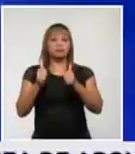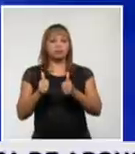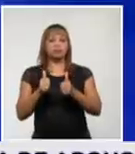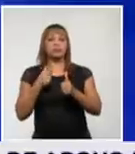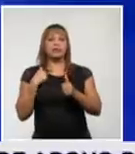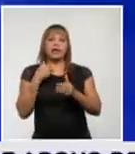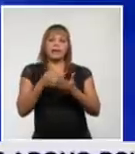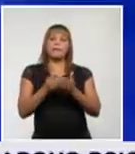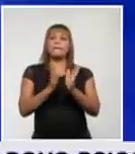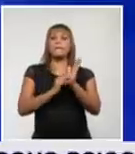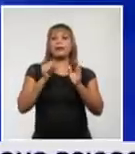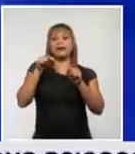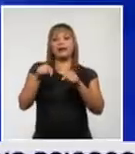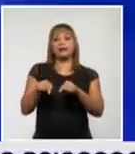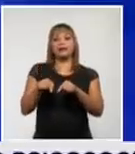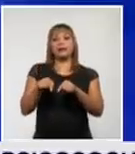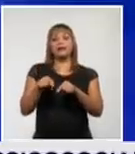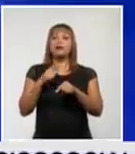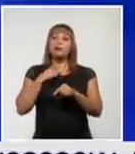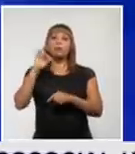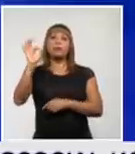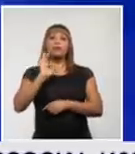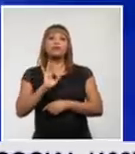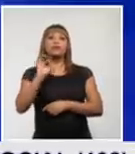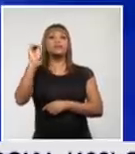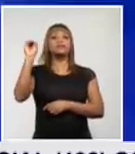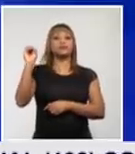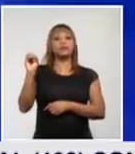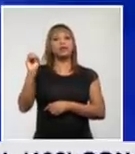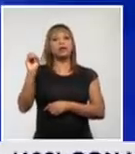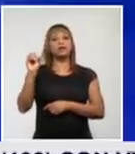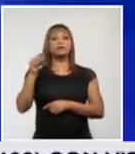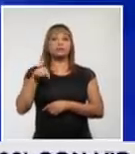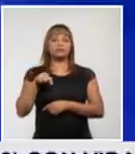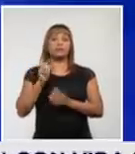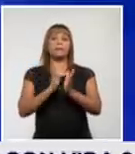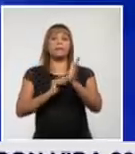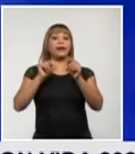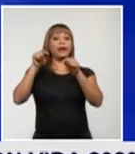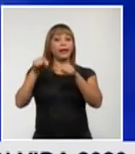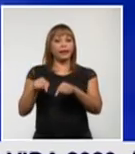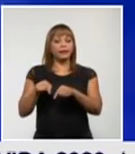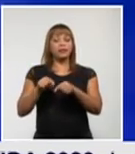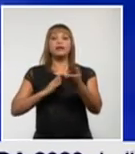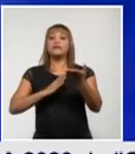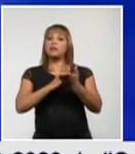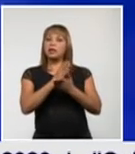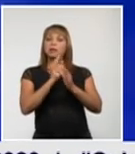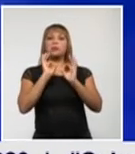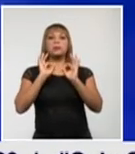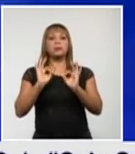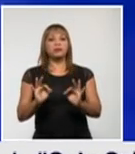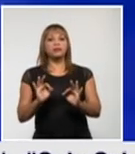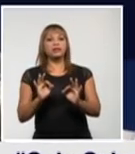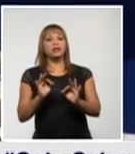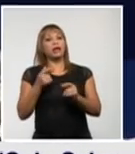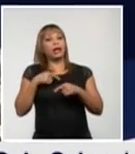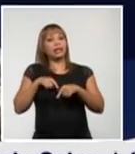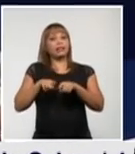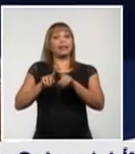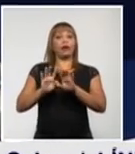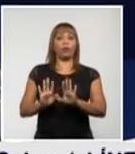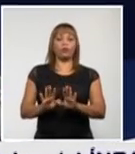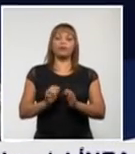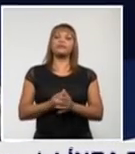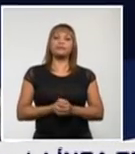mes, lo cual hace una letalidad de 0, que nos mantenemos así hasta el momento. Y